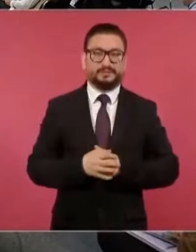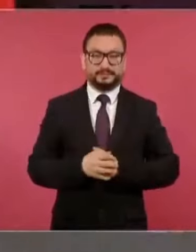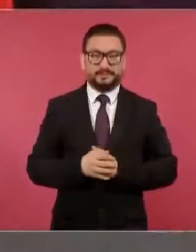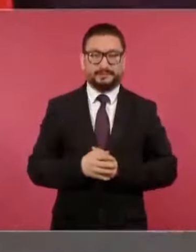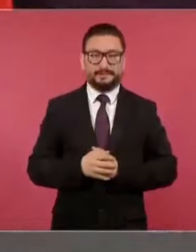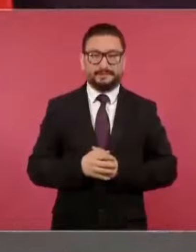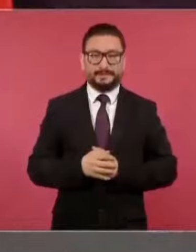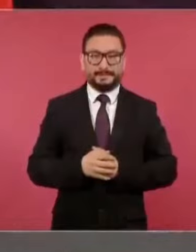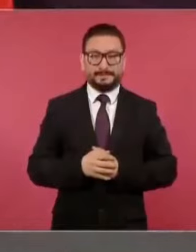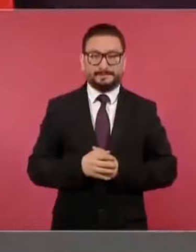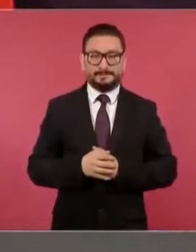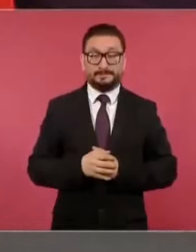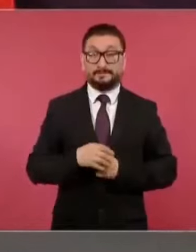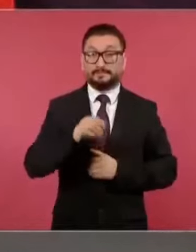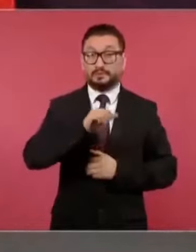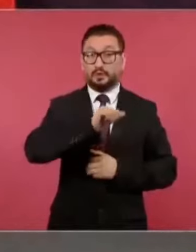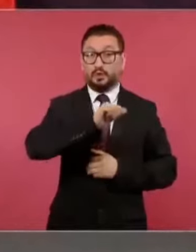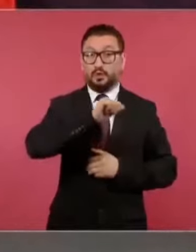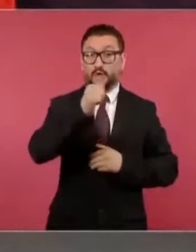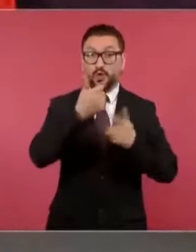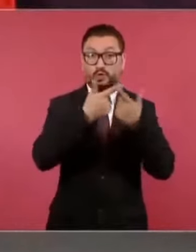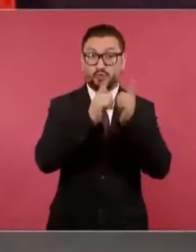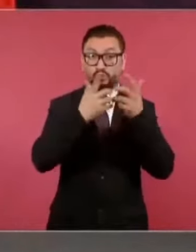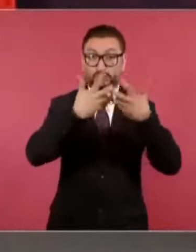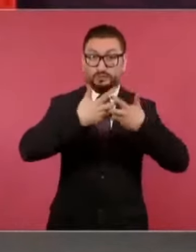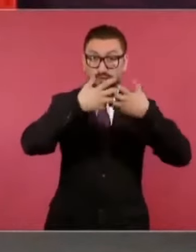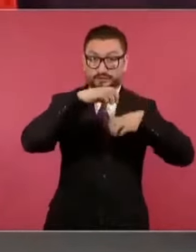distinto a otras organizaciones empresariales,